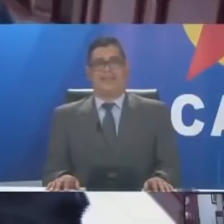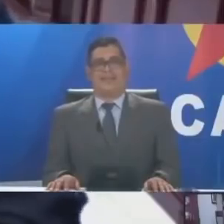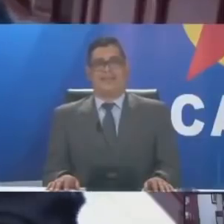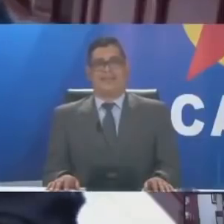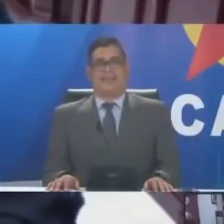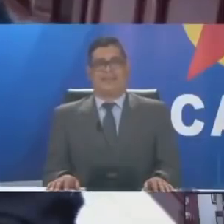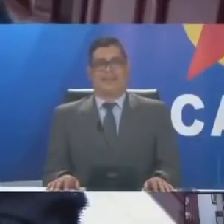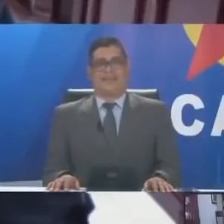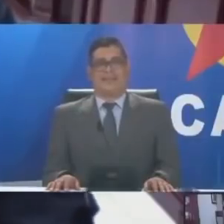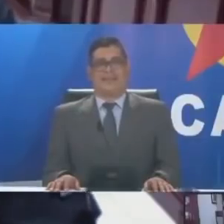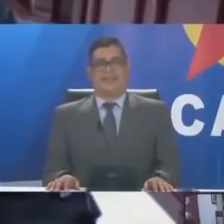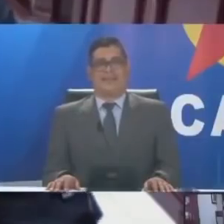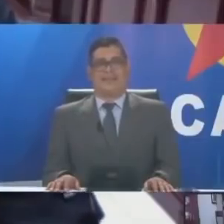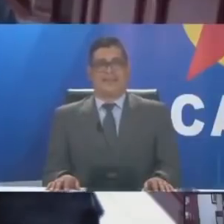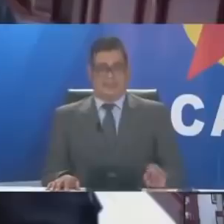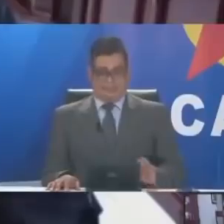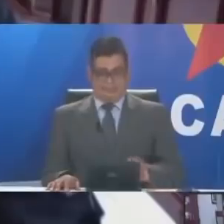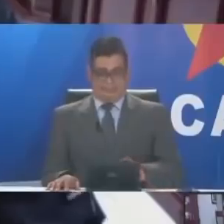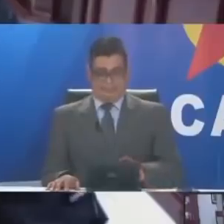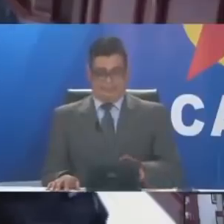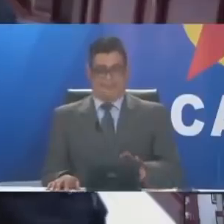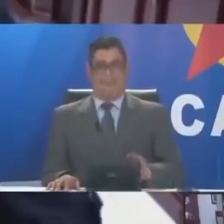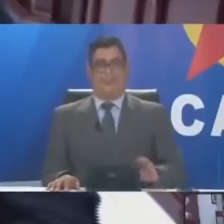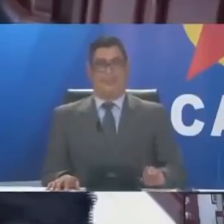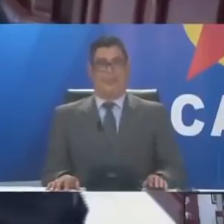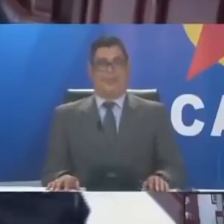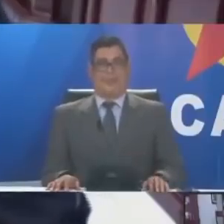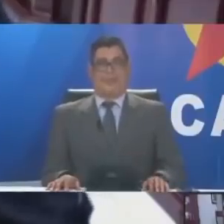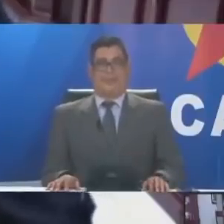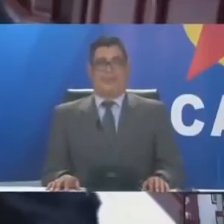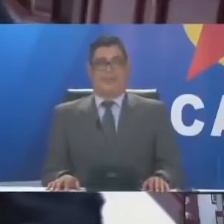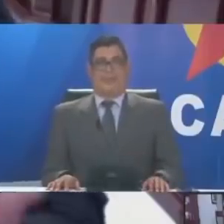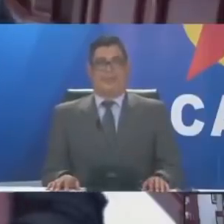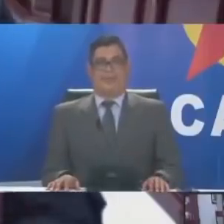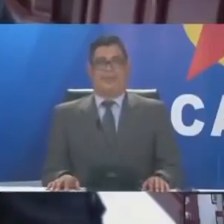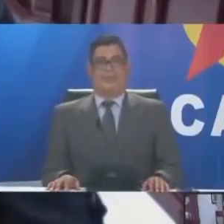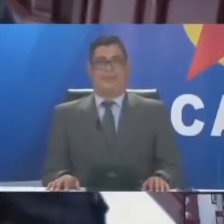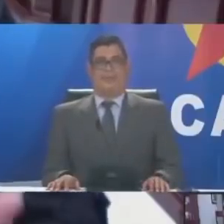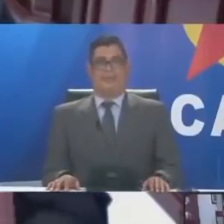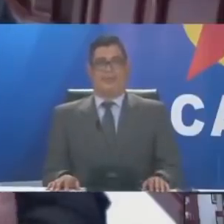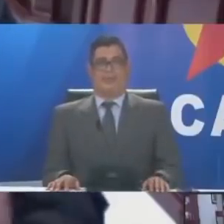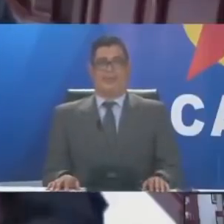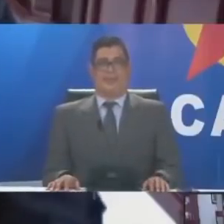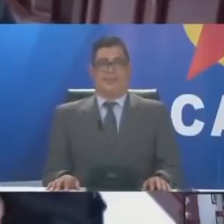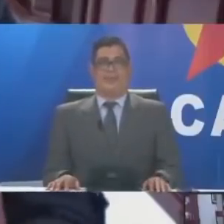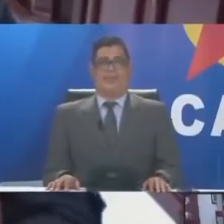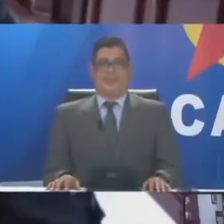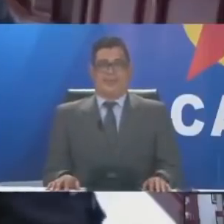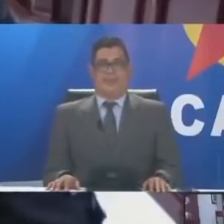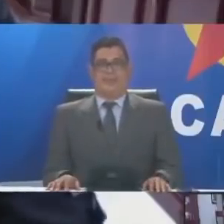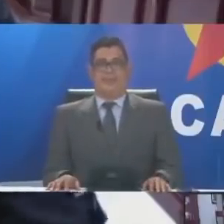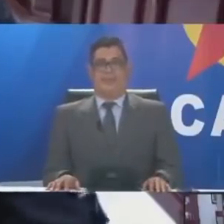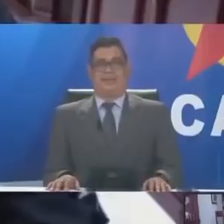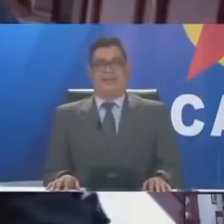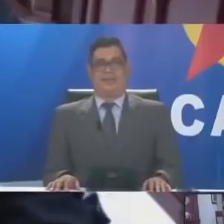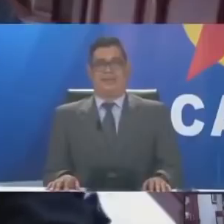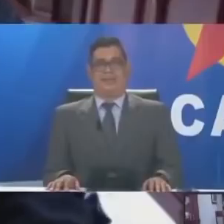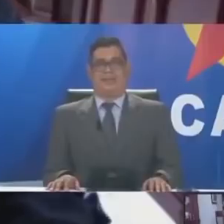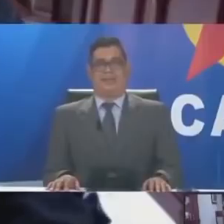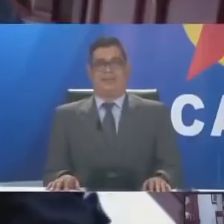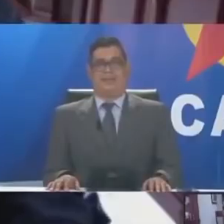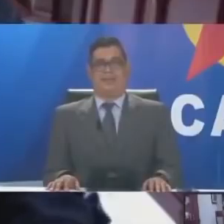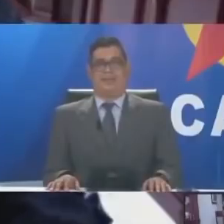ponemos una base de fe ahora bien volviendo al punto del vacío espiritual que muchos tenemos